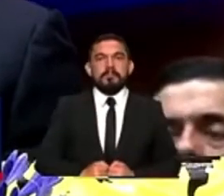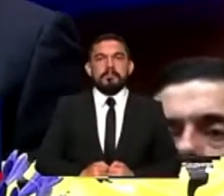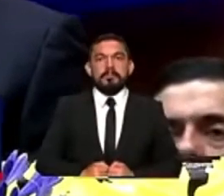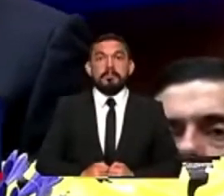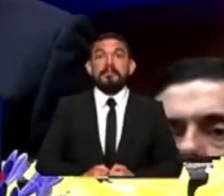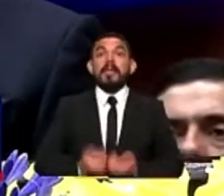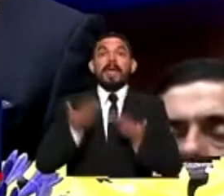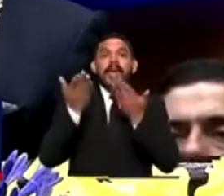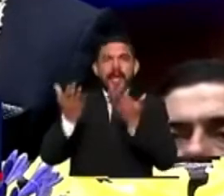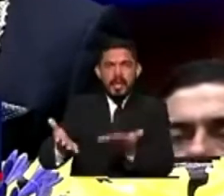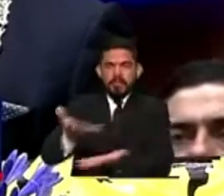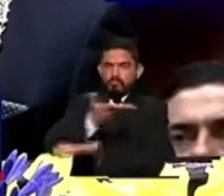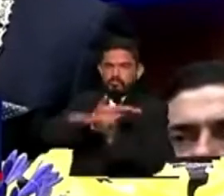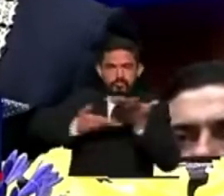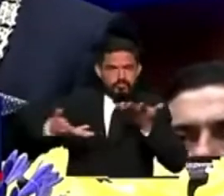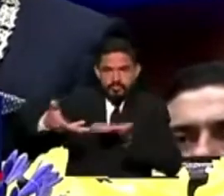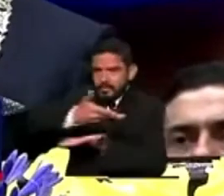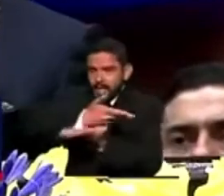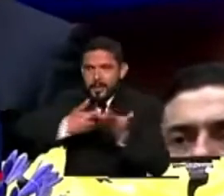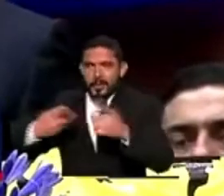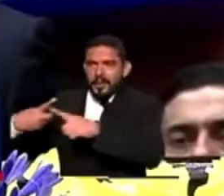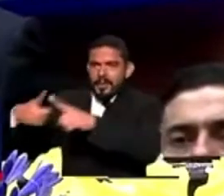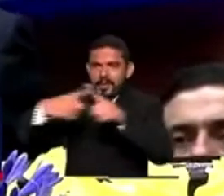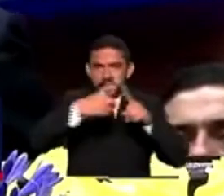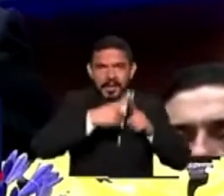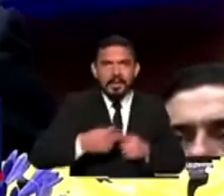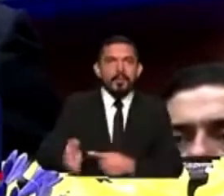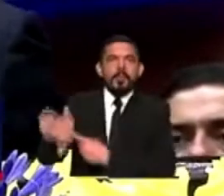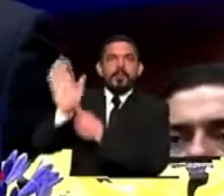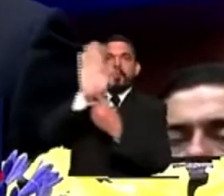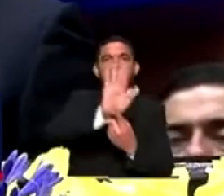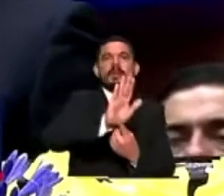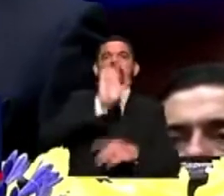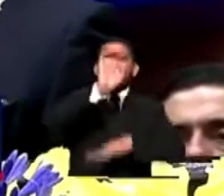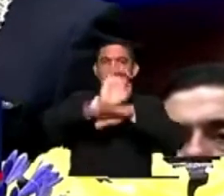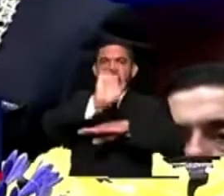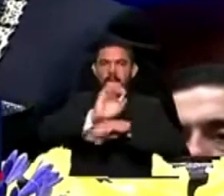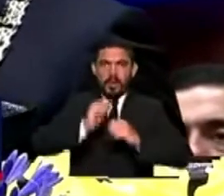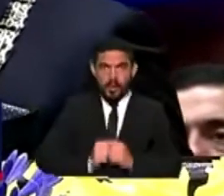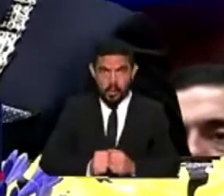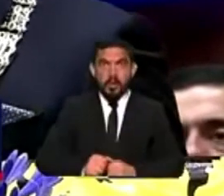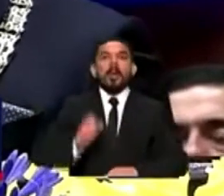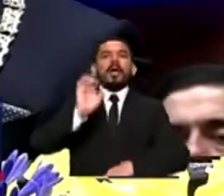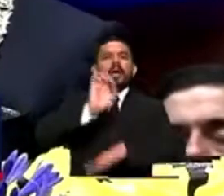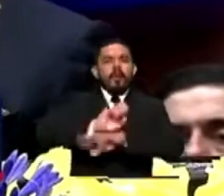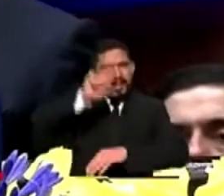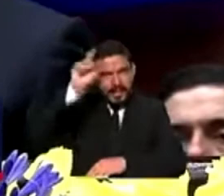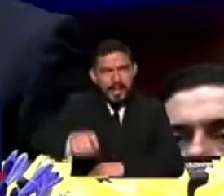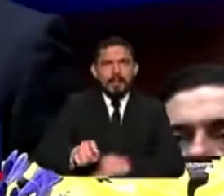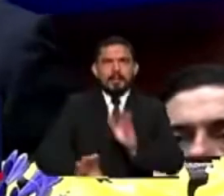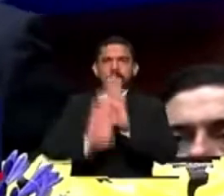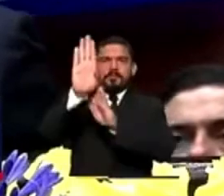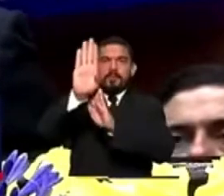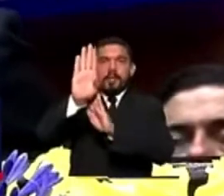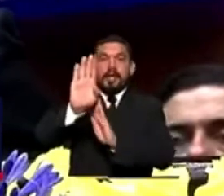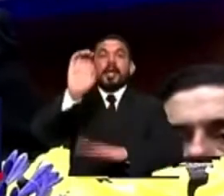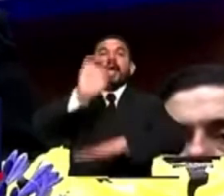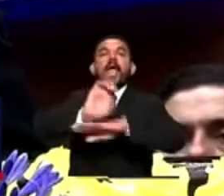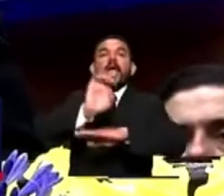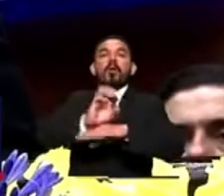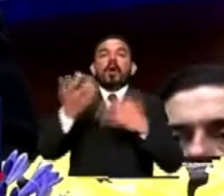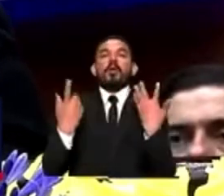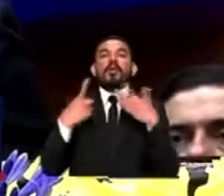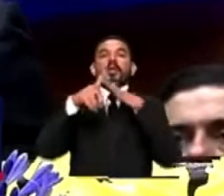Es esa rica mezcla la que representa a todo el Ecuador y es lo que el país necesita para crecer. Un Ecuador que